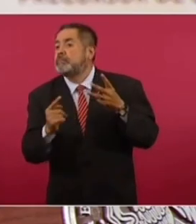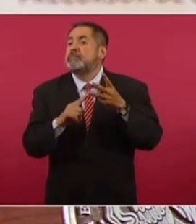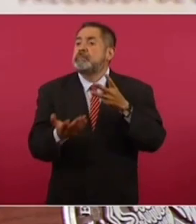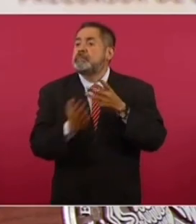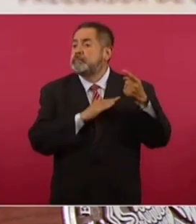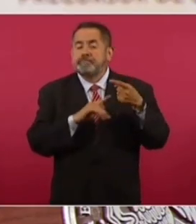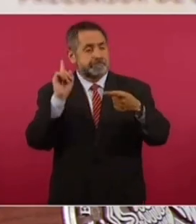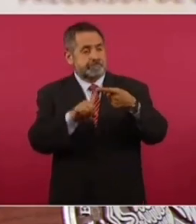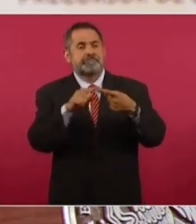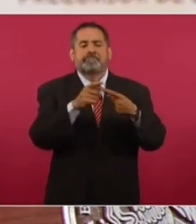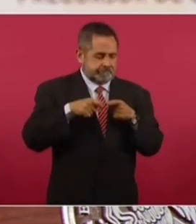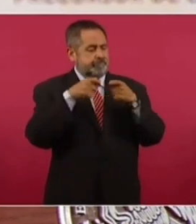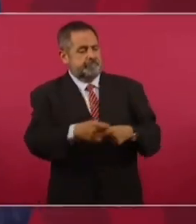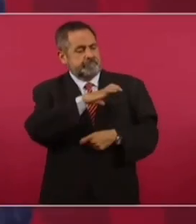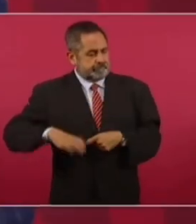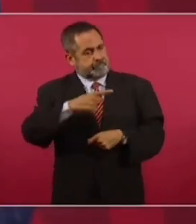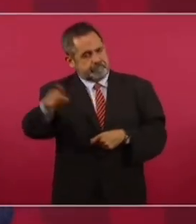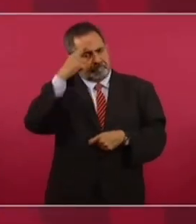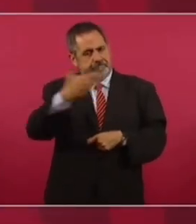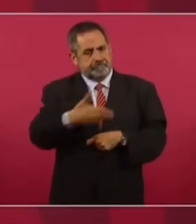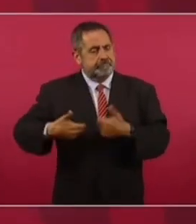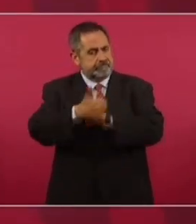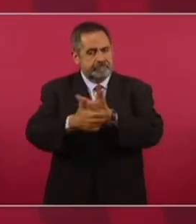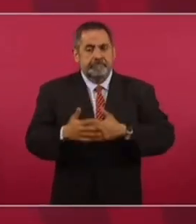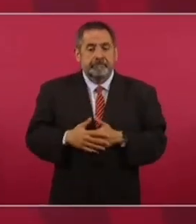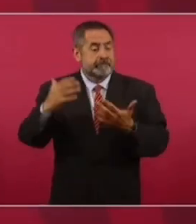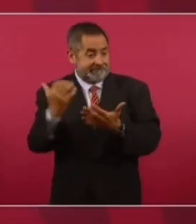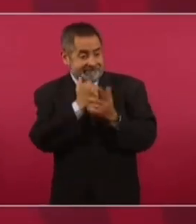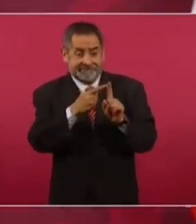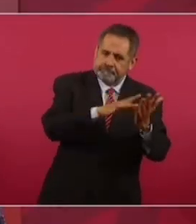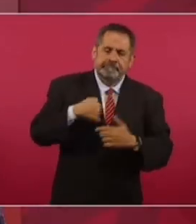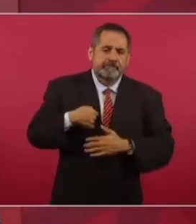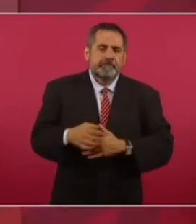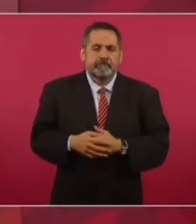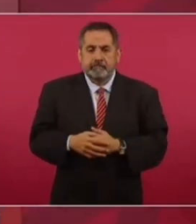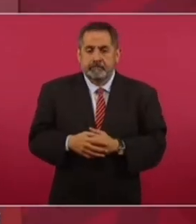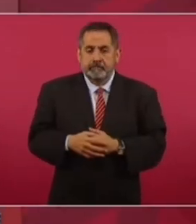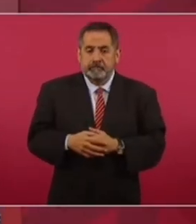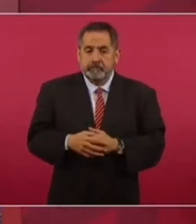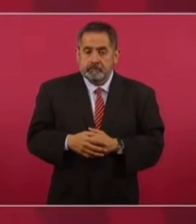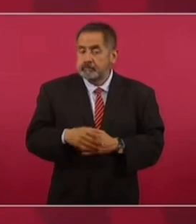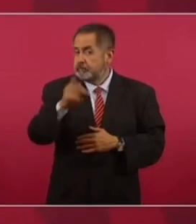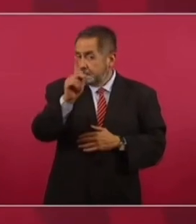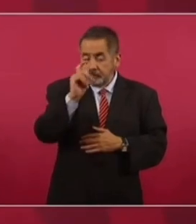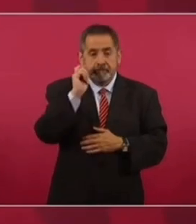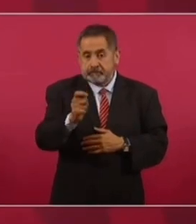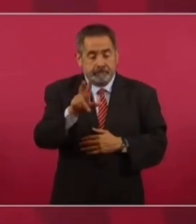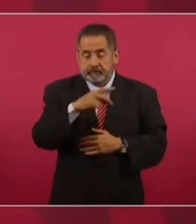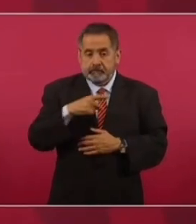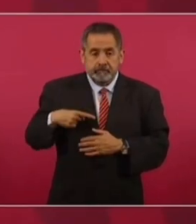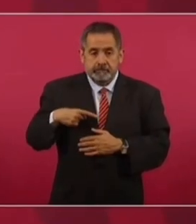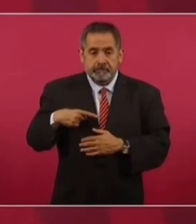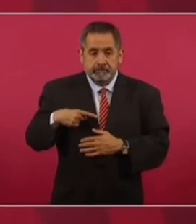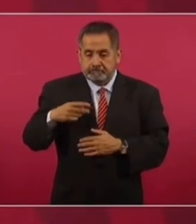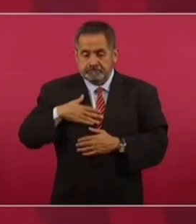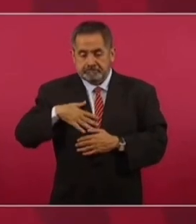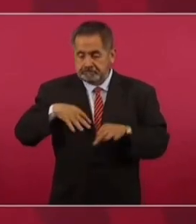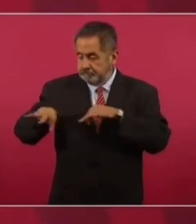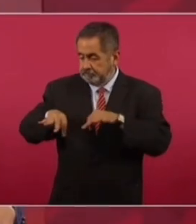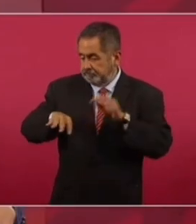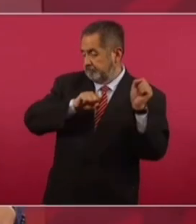10 y al que gane la encuesta, a ese es al que yo voy a apoyar, sin dejar mi trabajo, no voy a